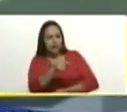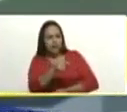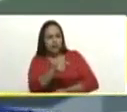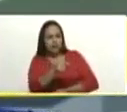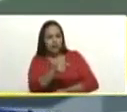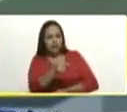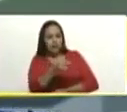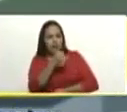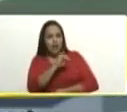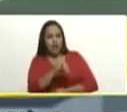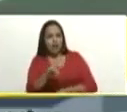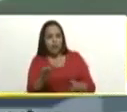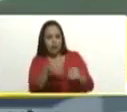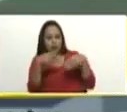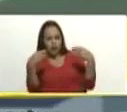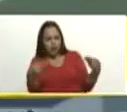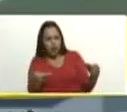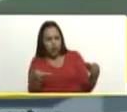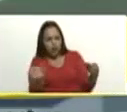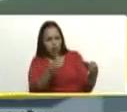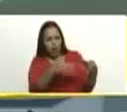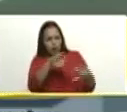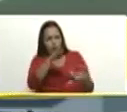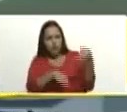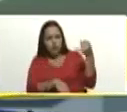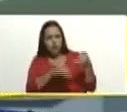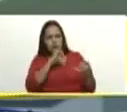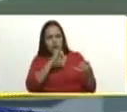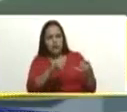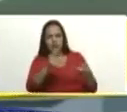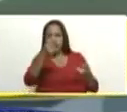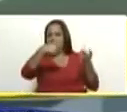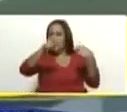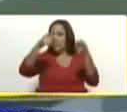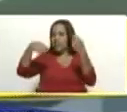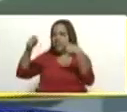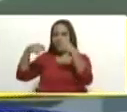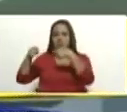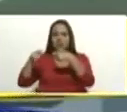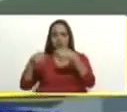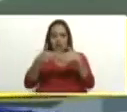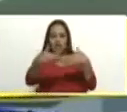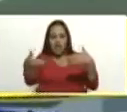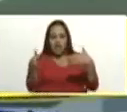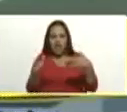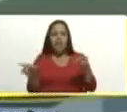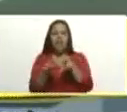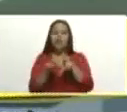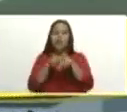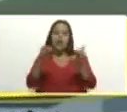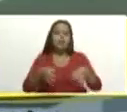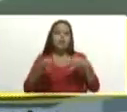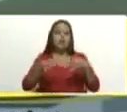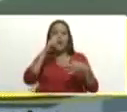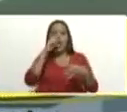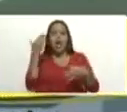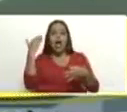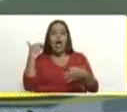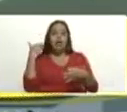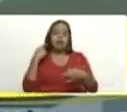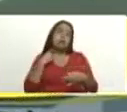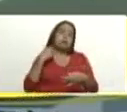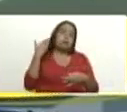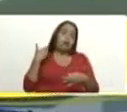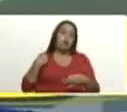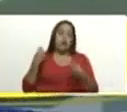con unos periódicos, Última Noticia, vendiendo Última Noticia en su esquina como siempre lo había hecho desde que yo vivía ahí hace